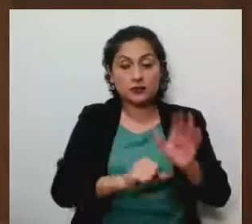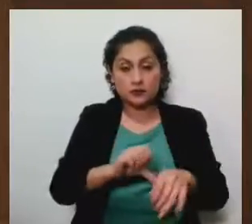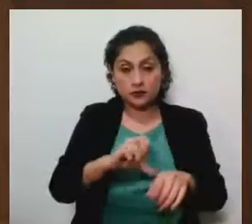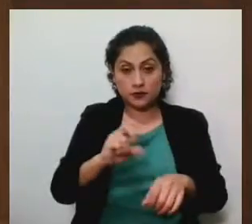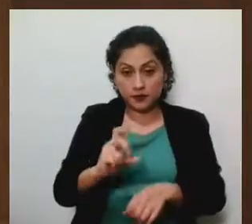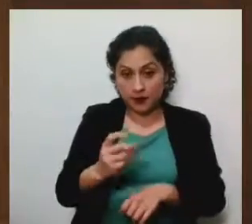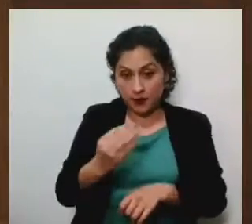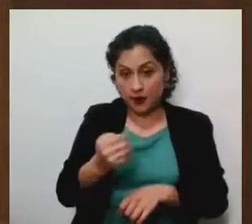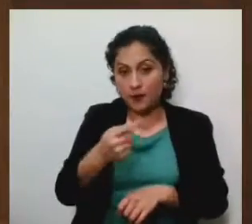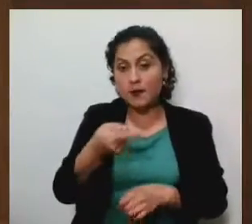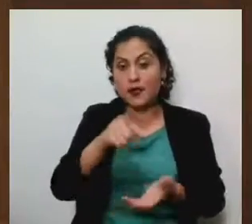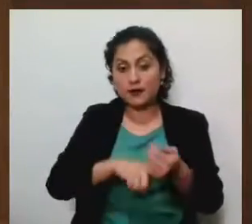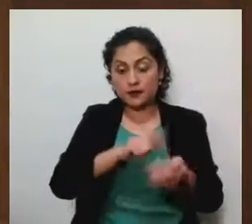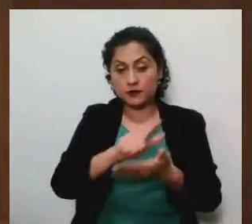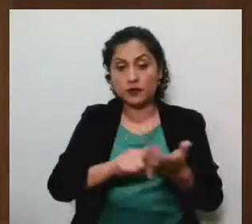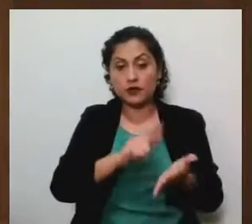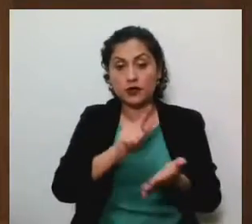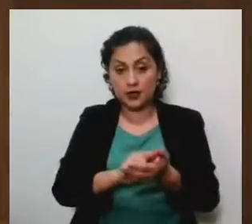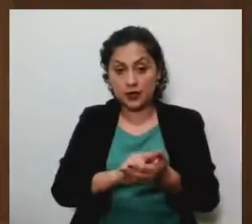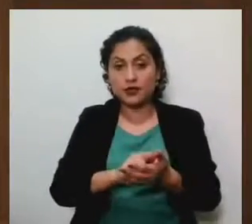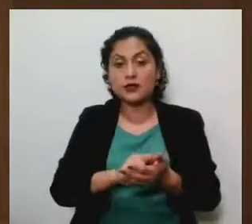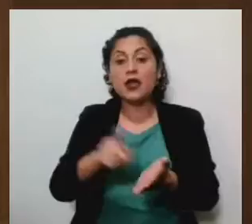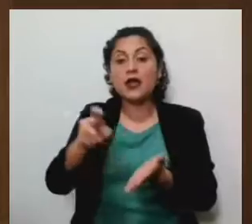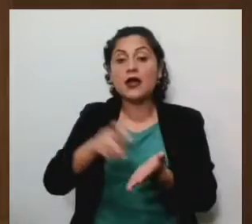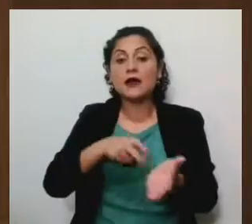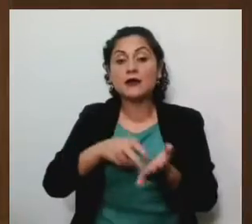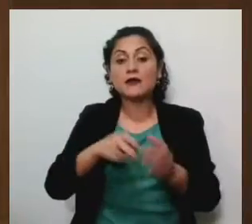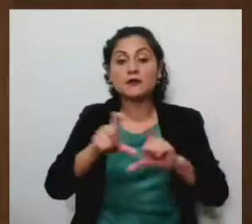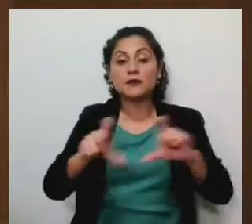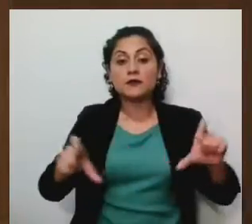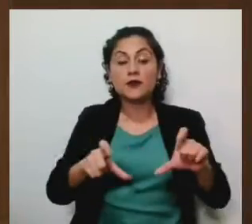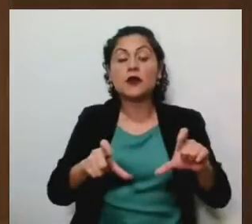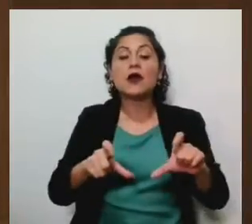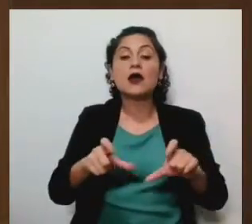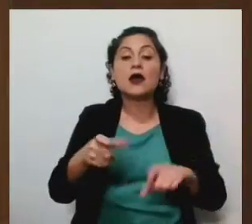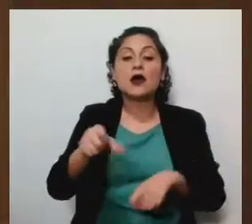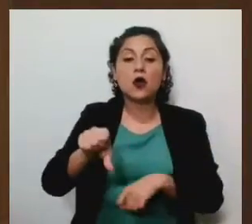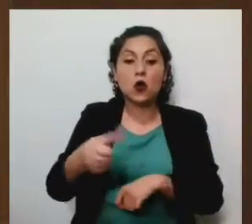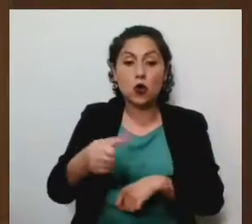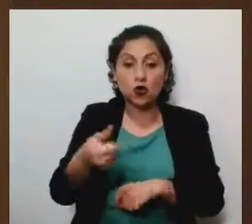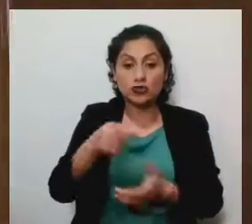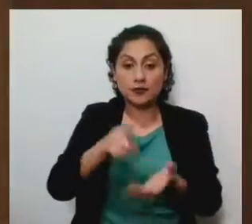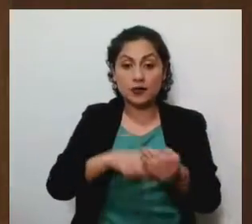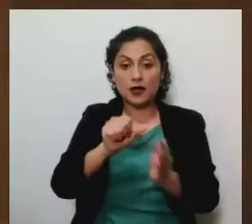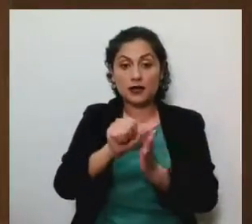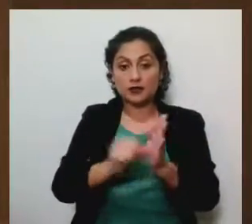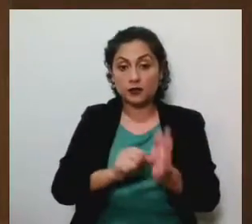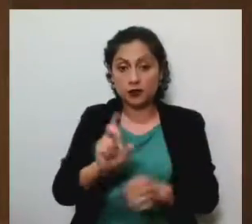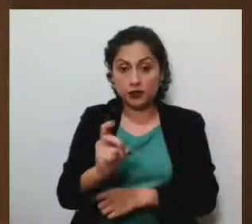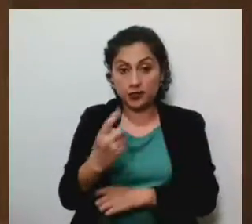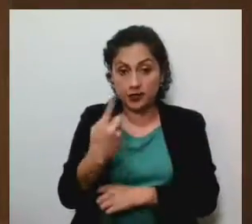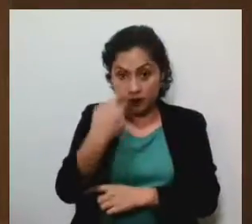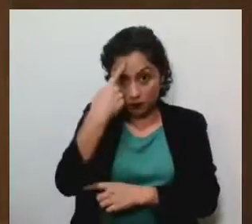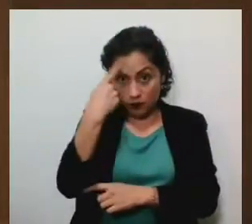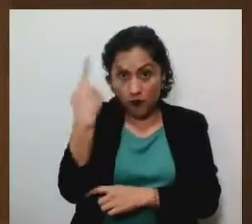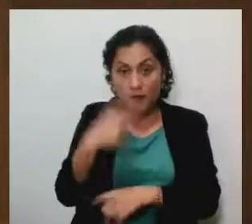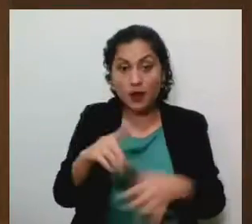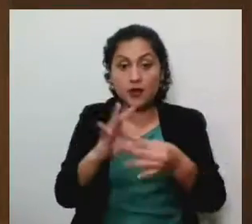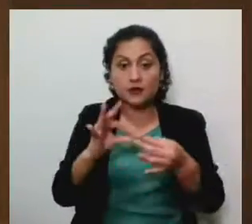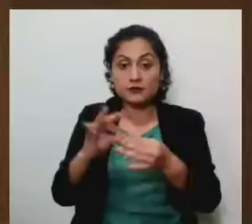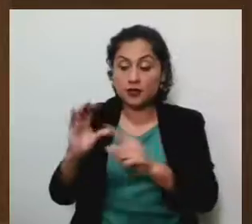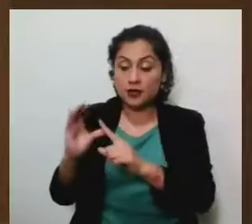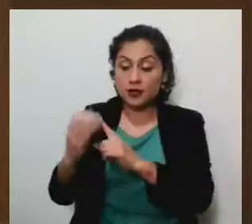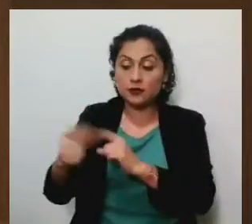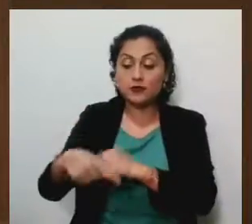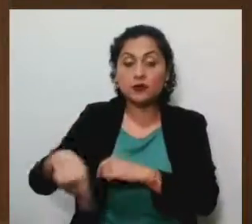fracción 11ª del artículo 31 para establecer que los ayuntamientos tienen la facultad de designar entre